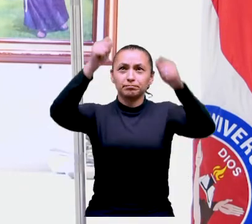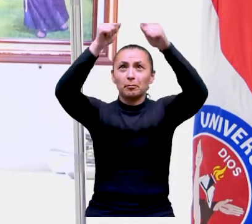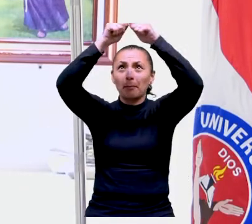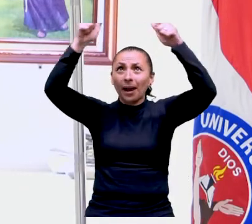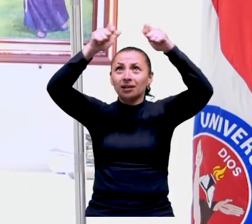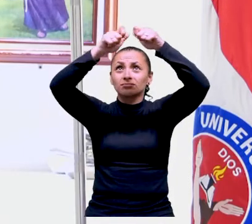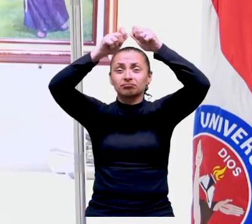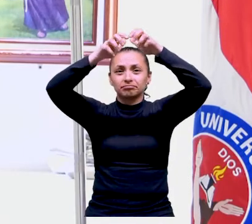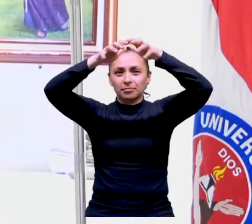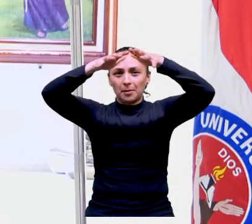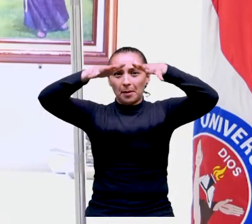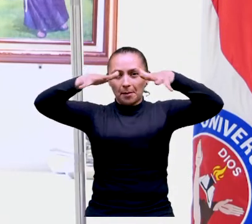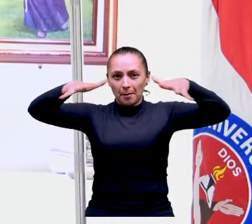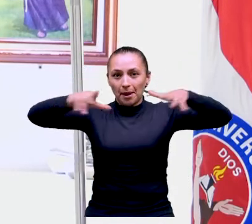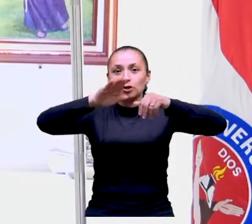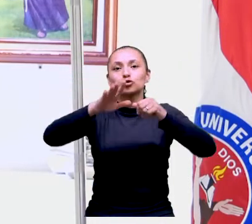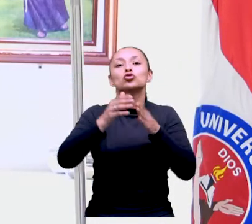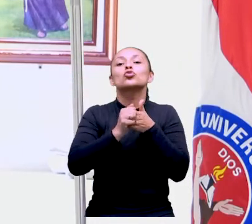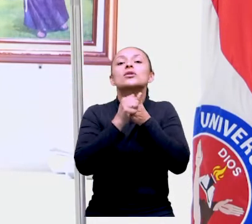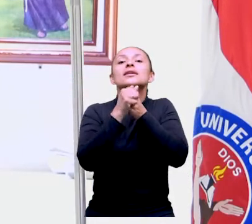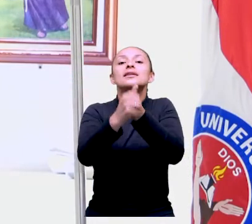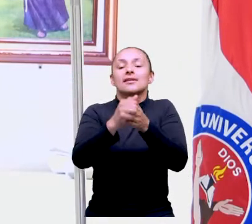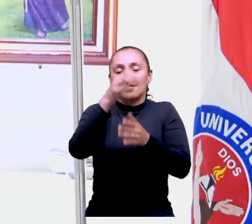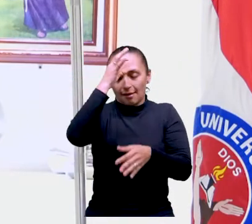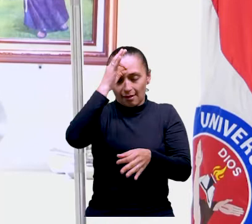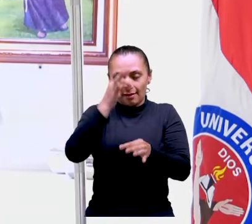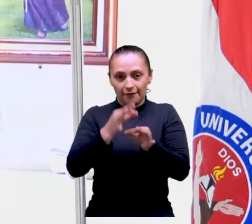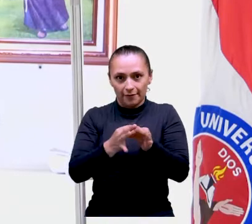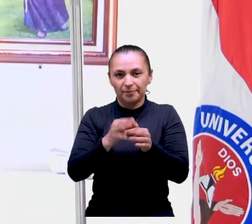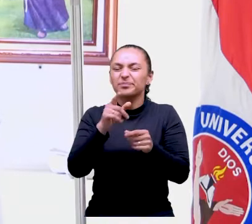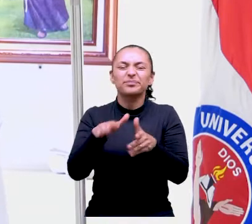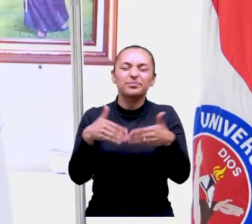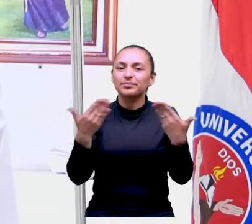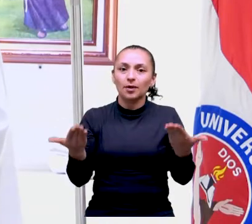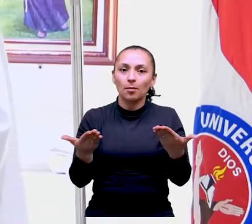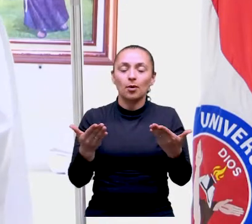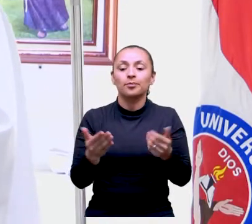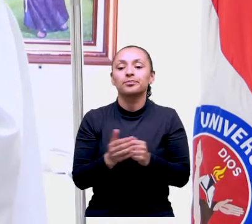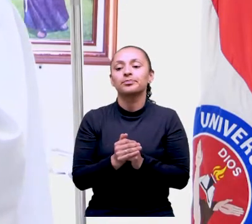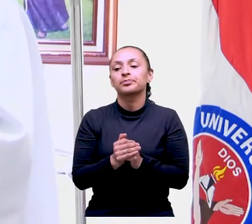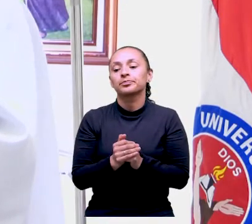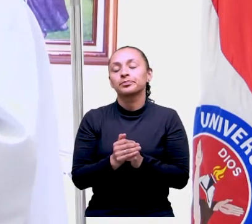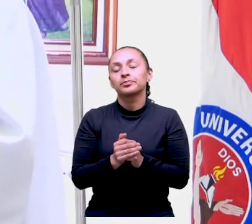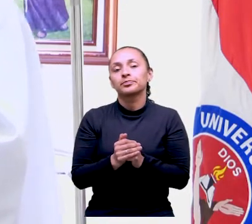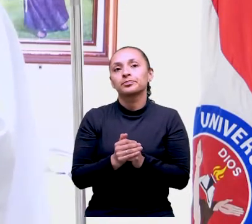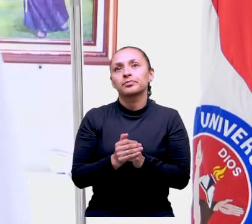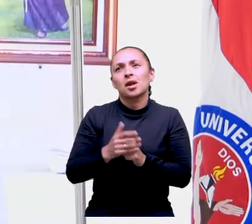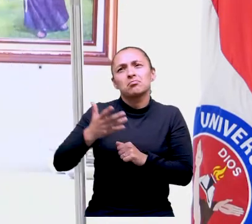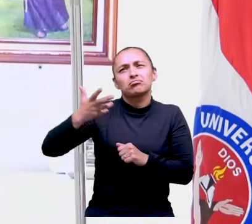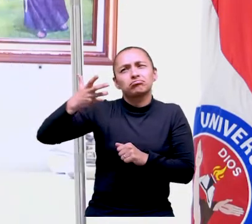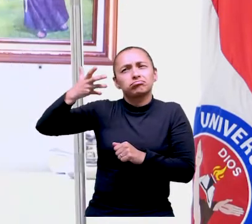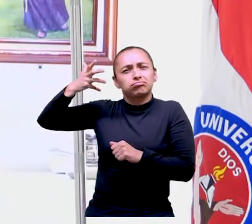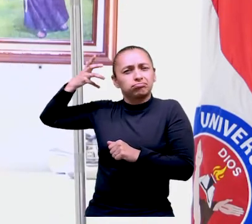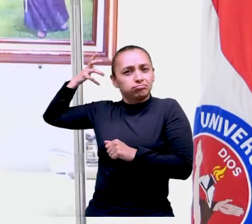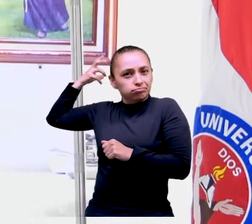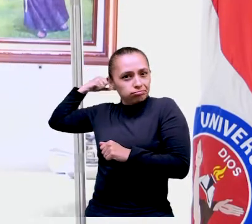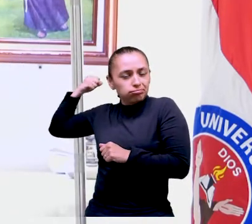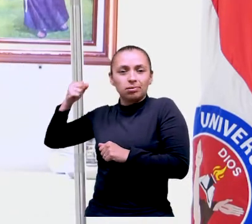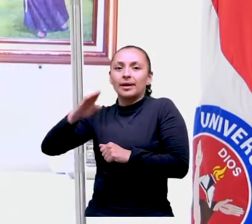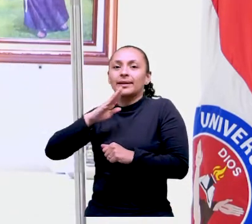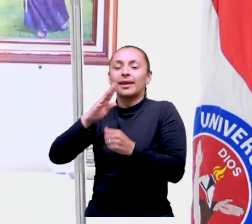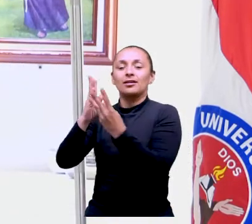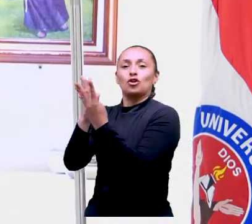un líder una estructura y tenemos una guía de fe y esto viene desde los